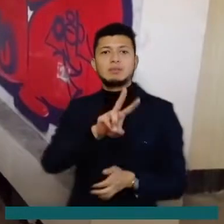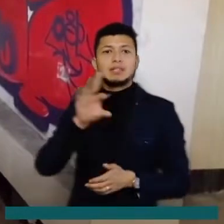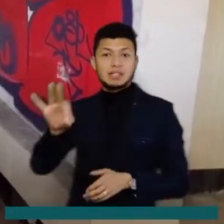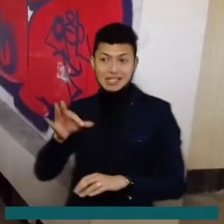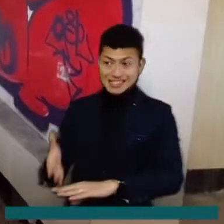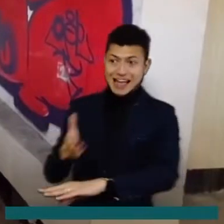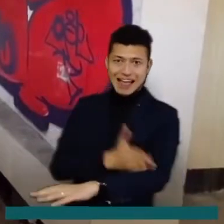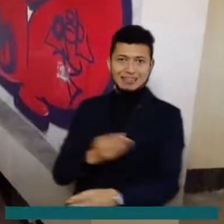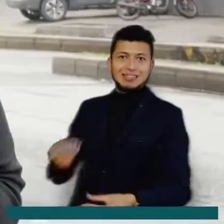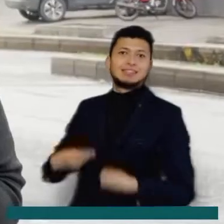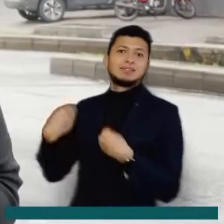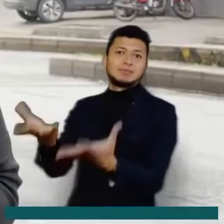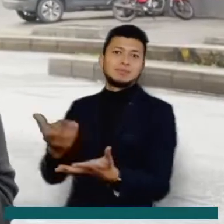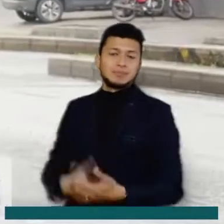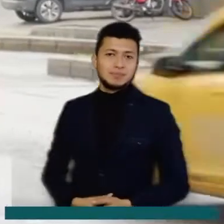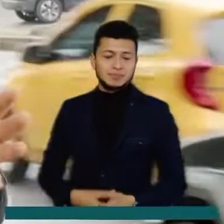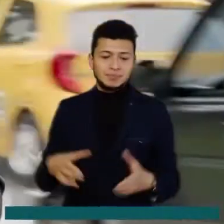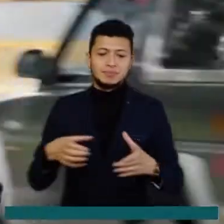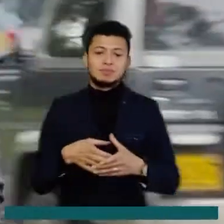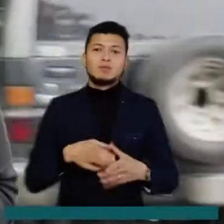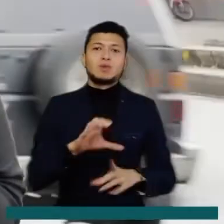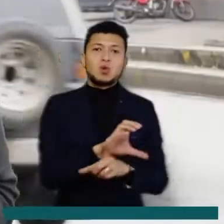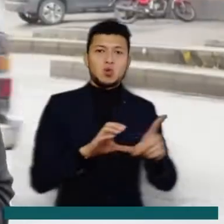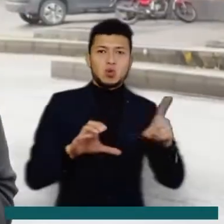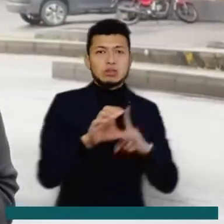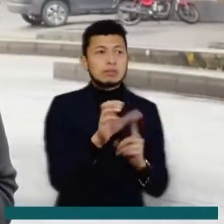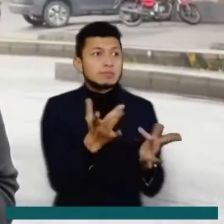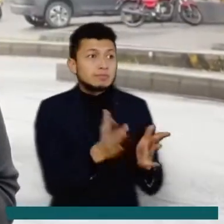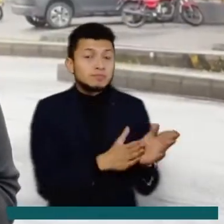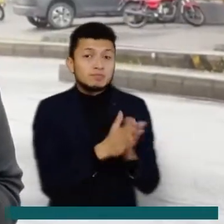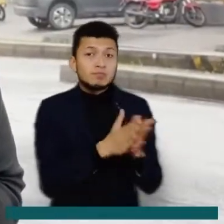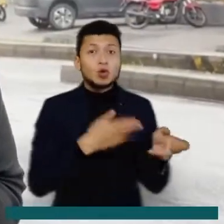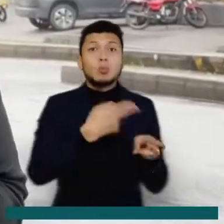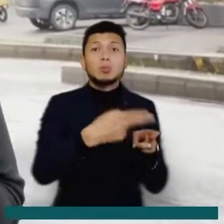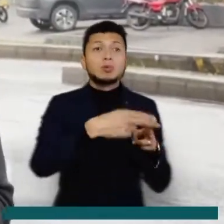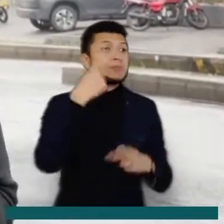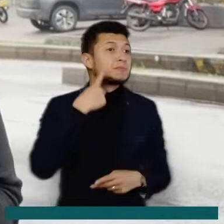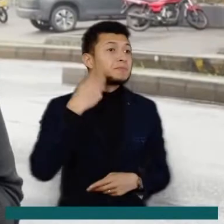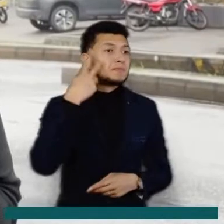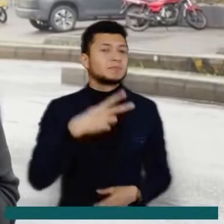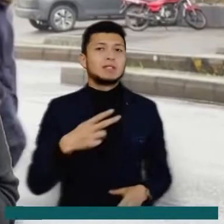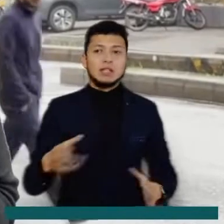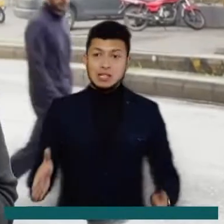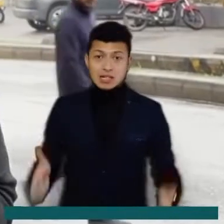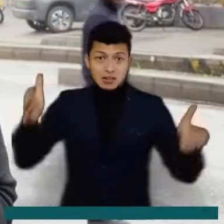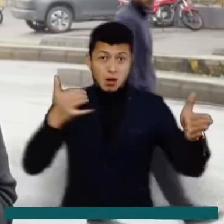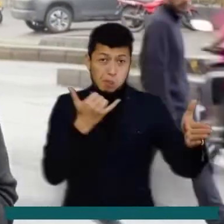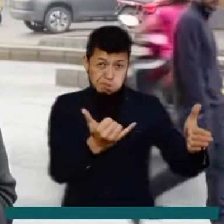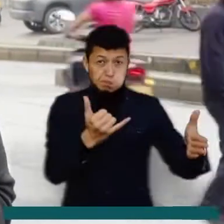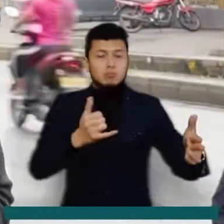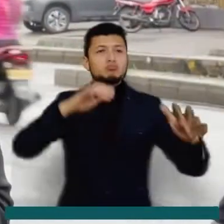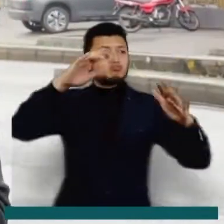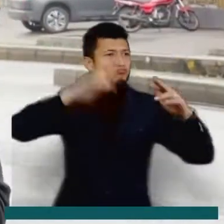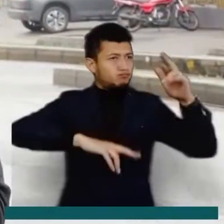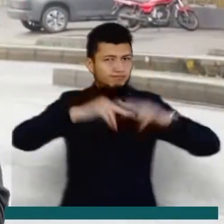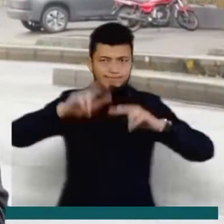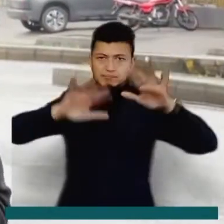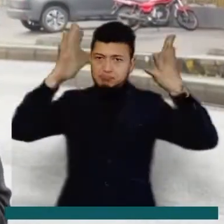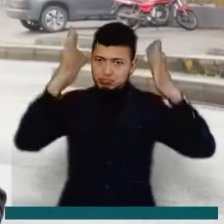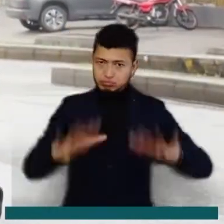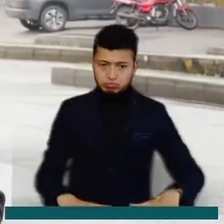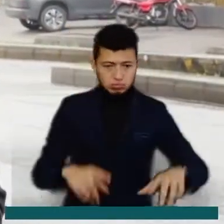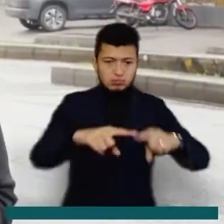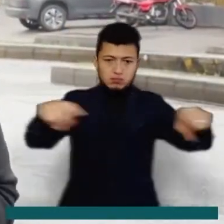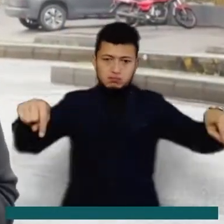año 2023. Lo que ha dicho la Corporación Cultural es que espera iniciar en los próximos días la demolición de la estructura que está